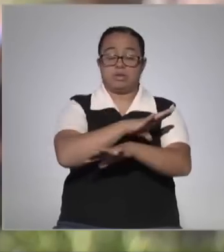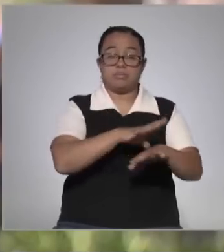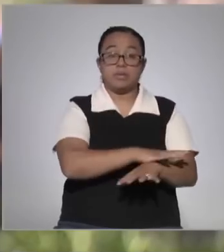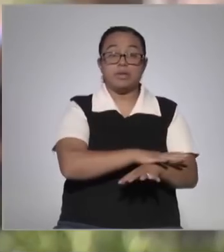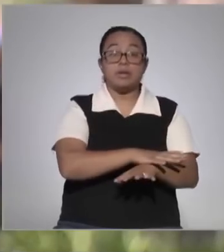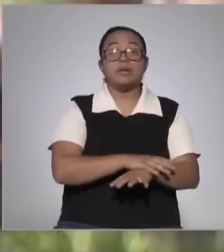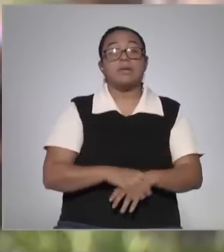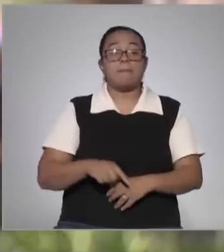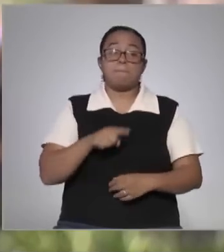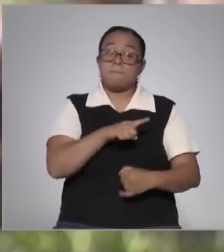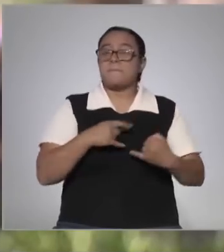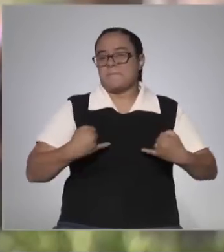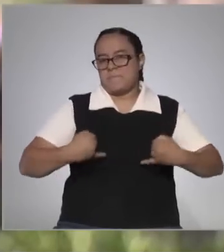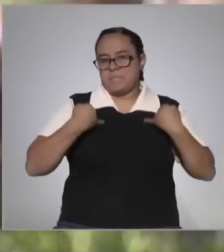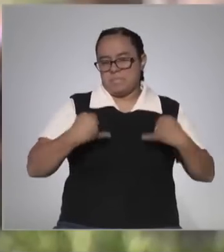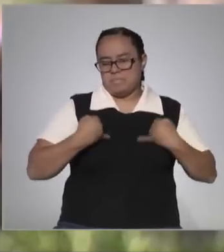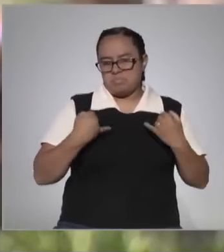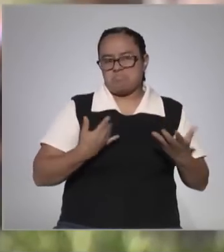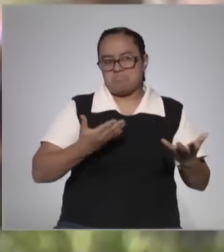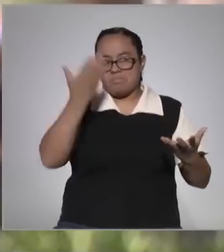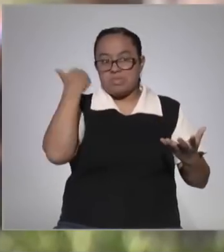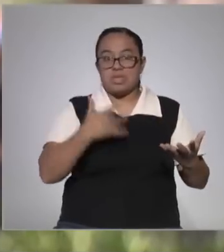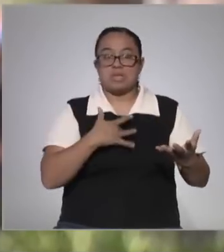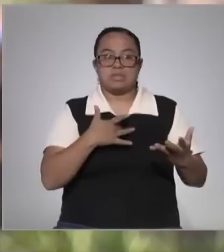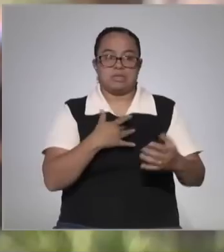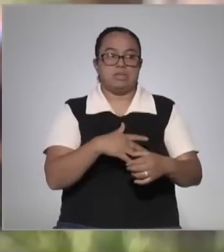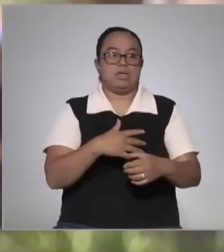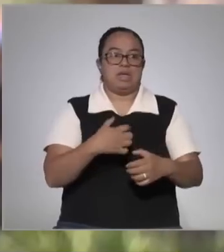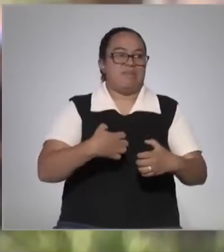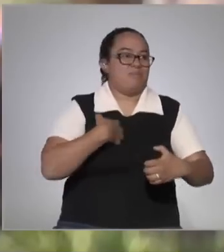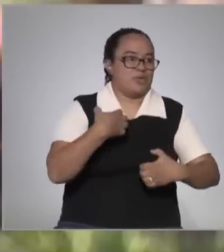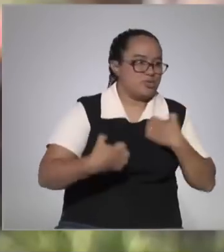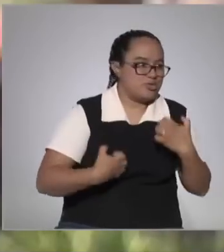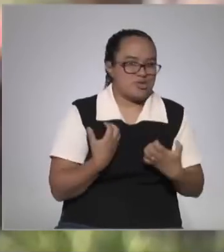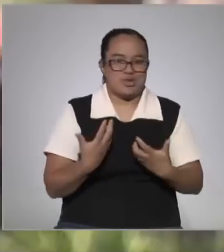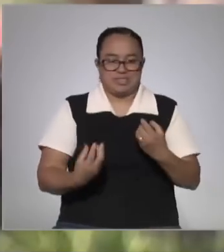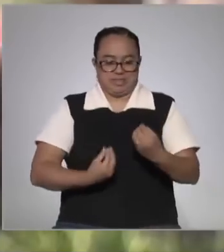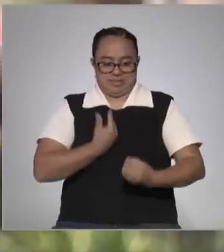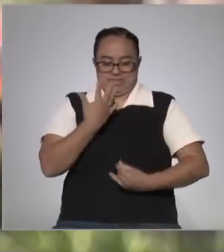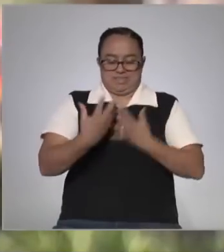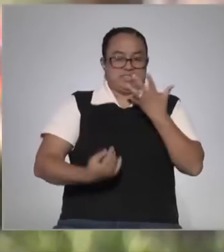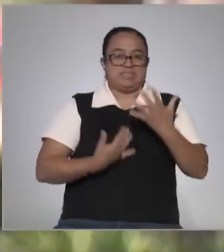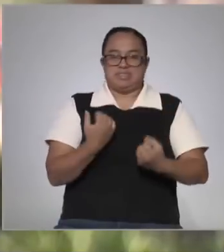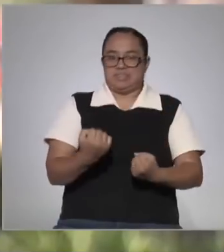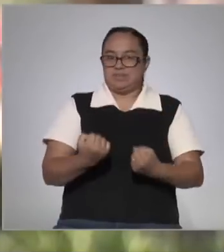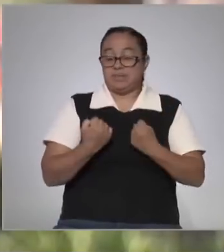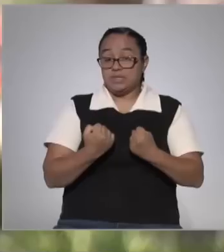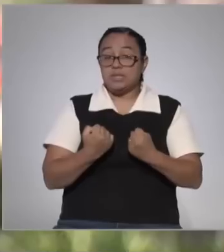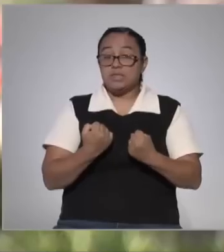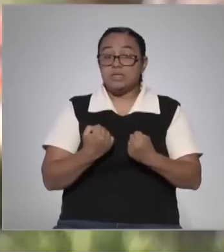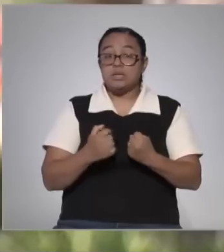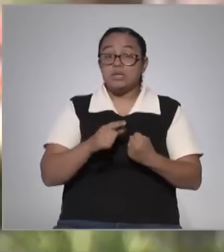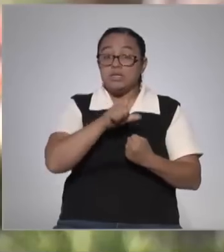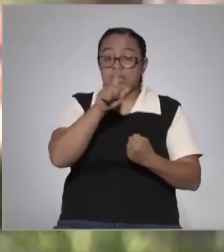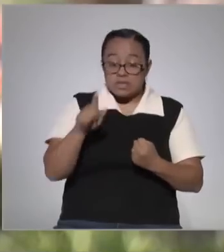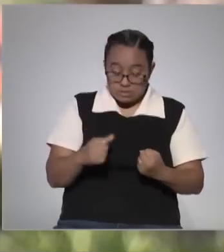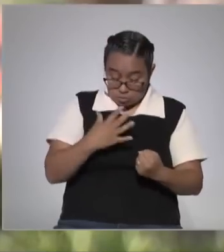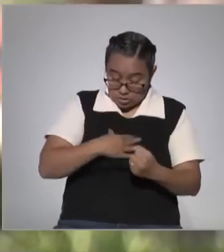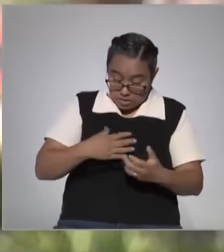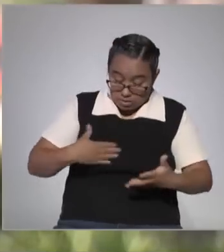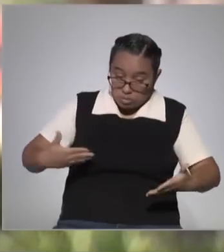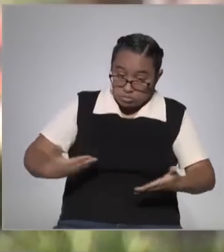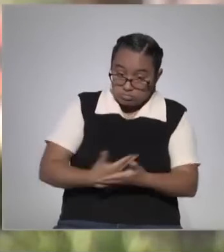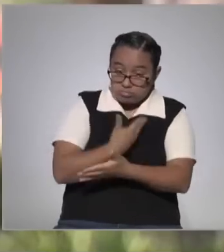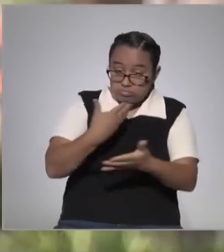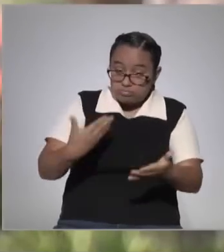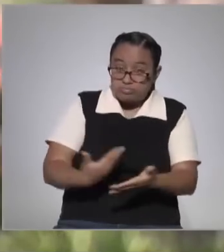existe las emociones, existe mucha adrenalina, y conforme vayas teniendo hijos,